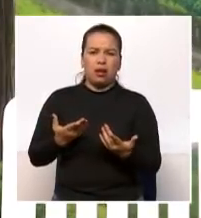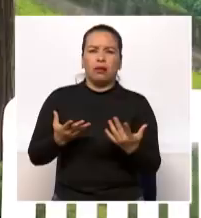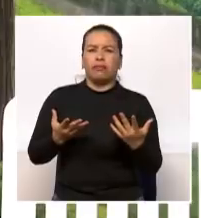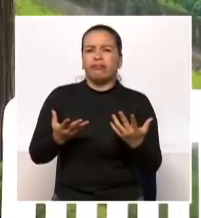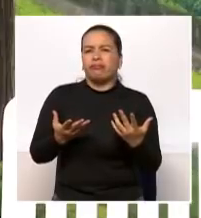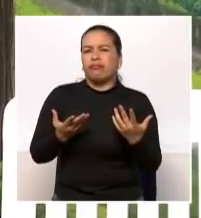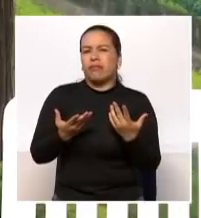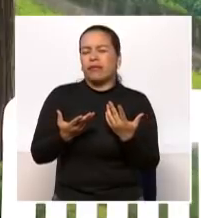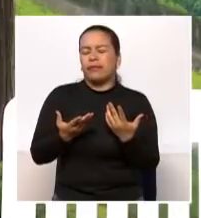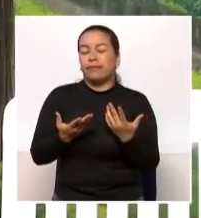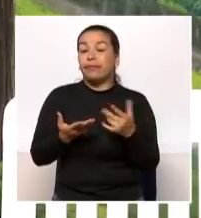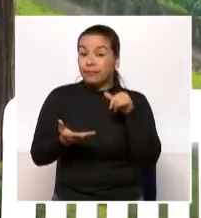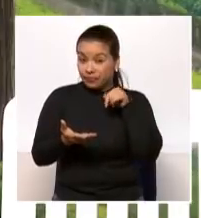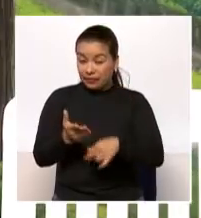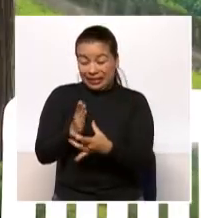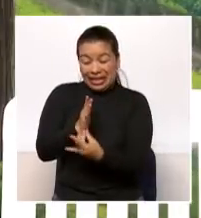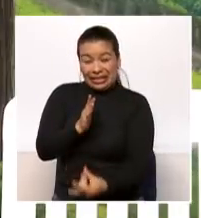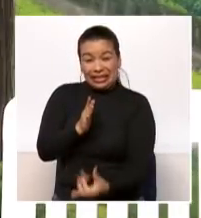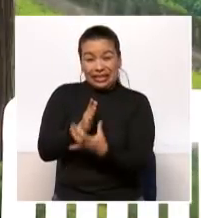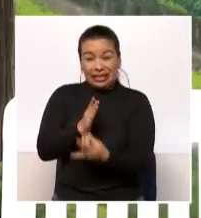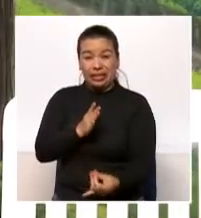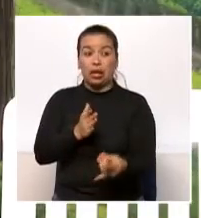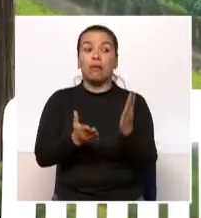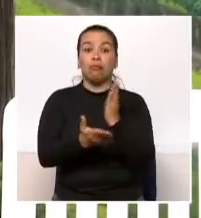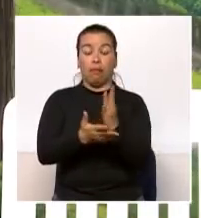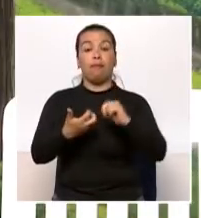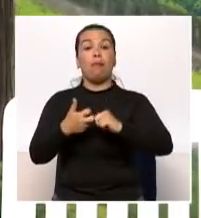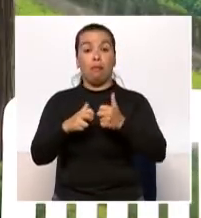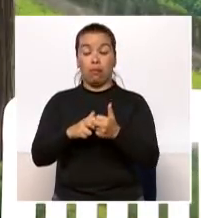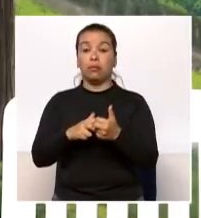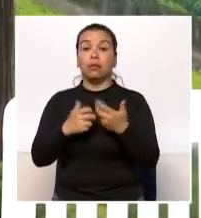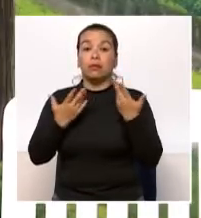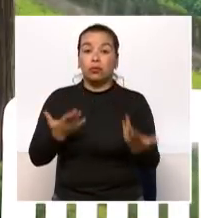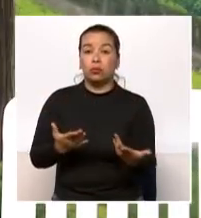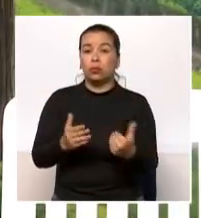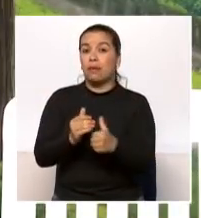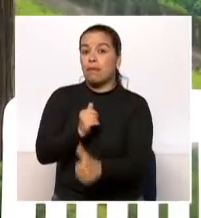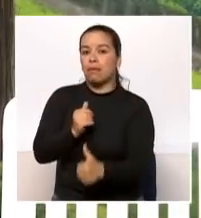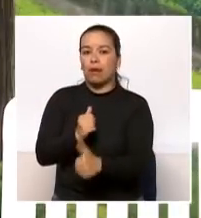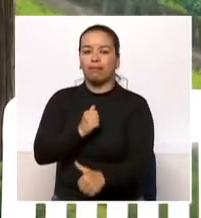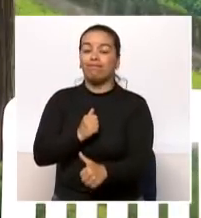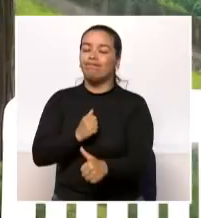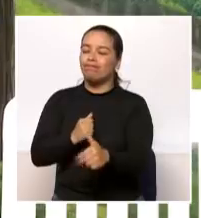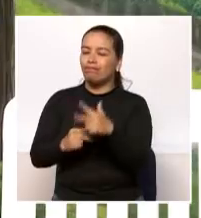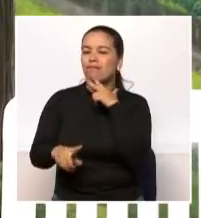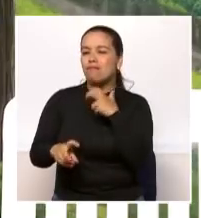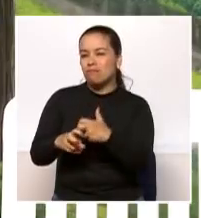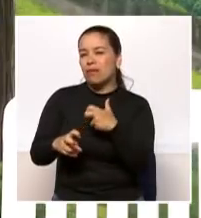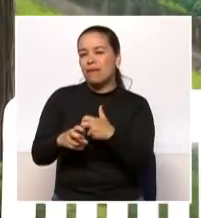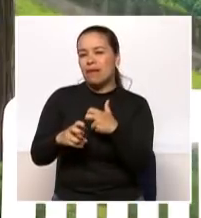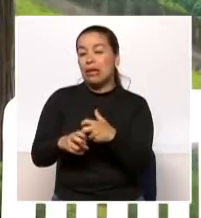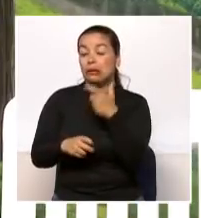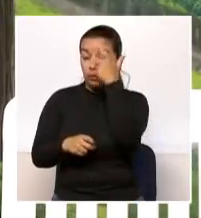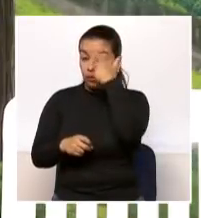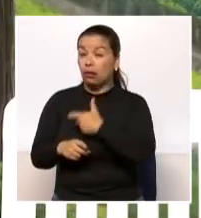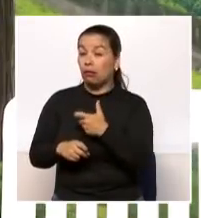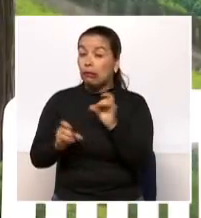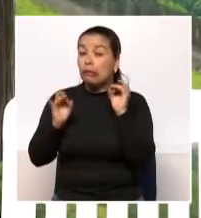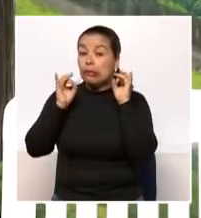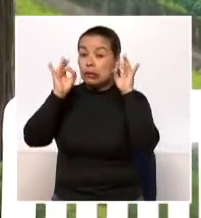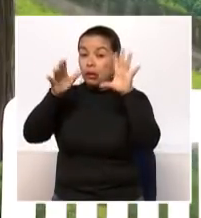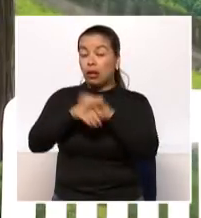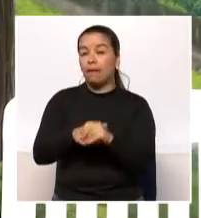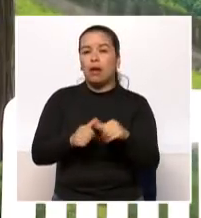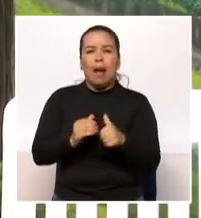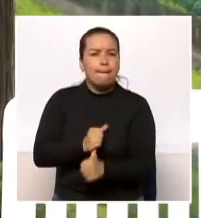grasas por la vesícula biliar producen problemas digestivos serios, ¿cierto? O sea, ese